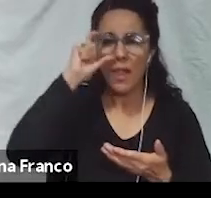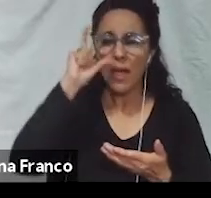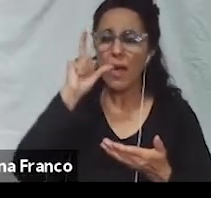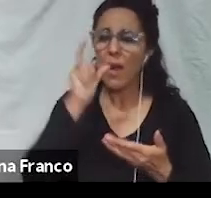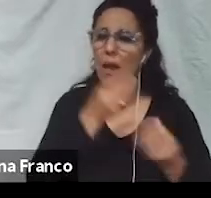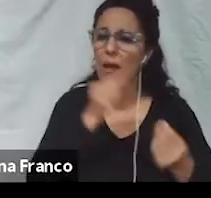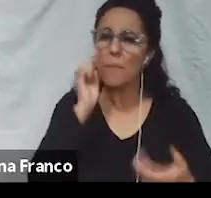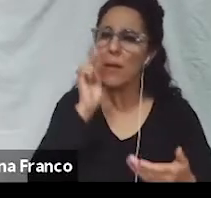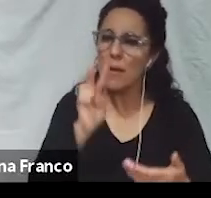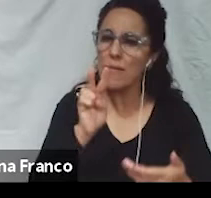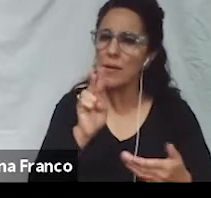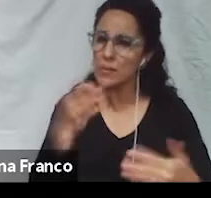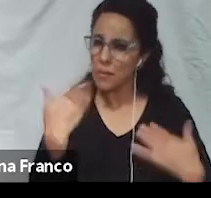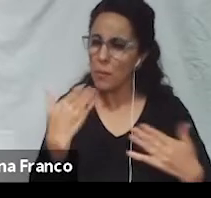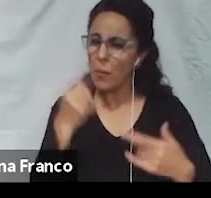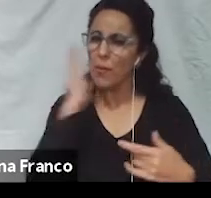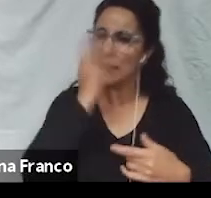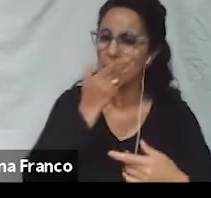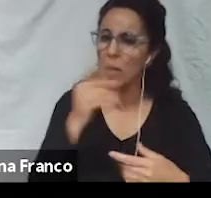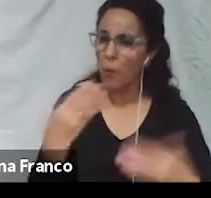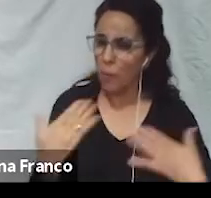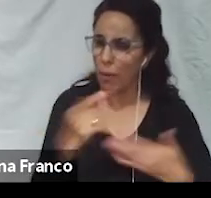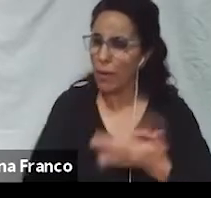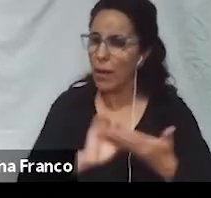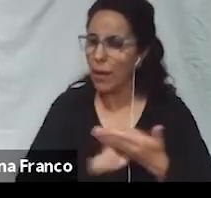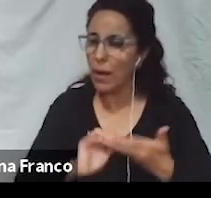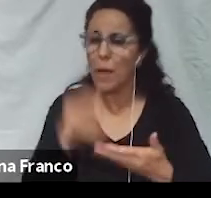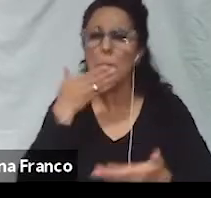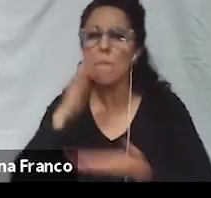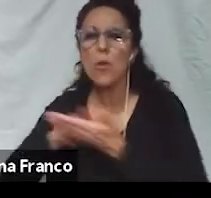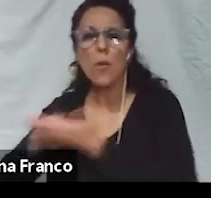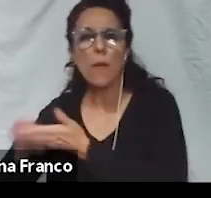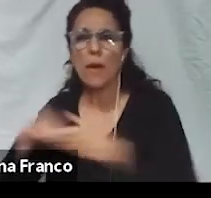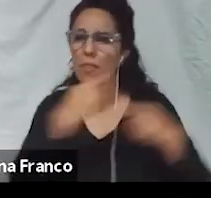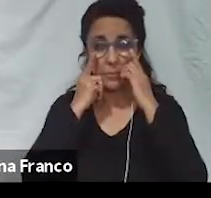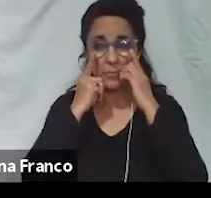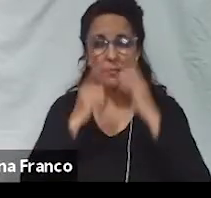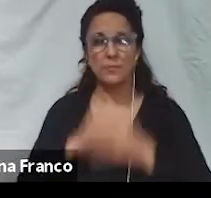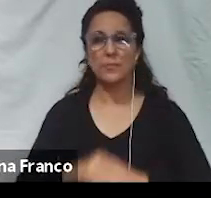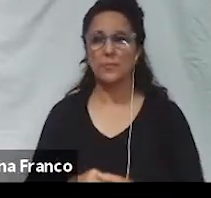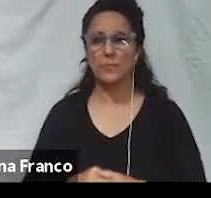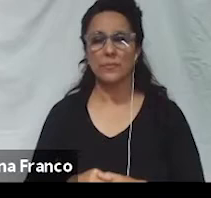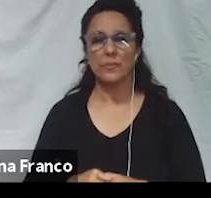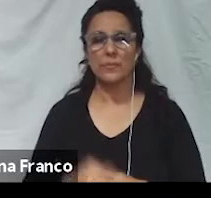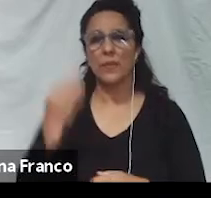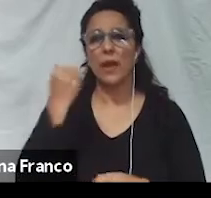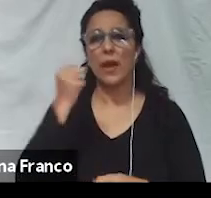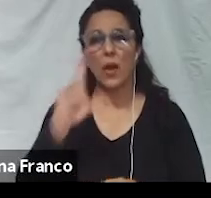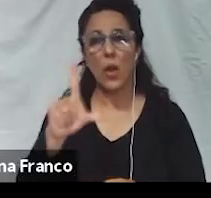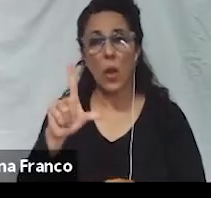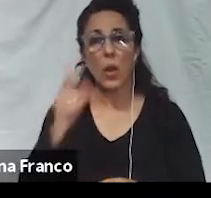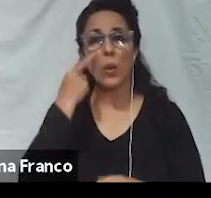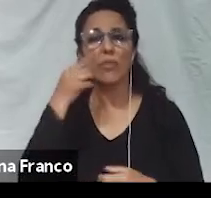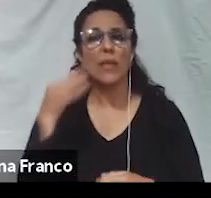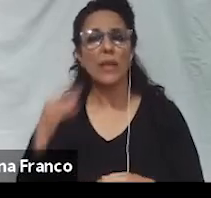accesible con navegación por teclado, y así las diferentes pruebas. Pasamos a cuál es el rol